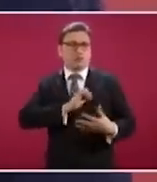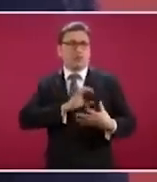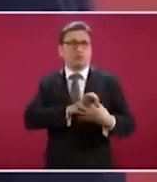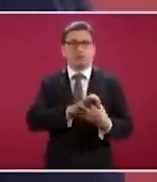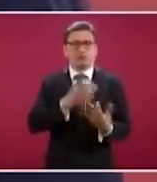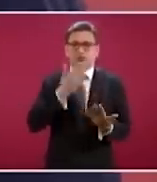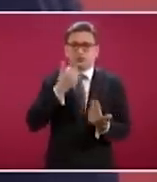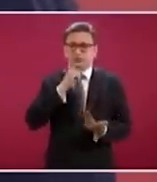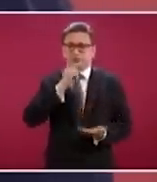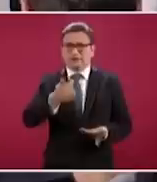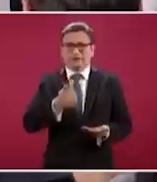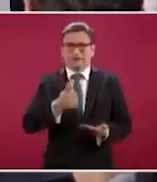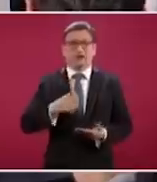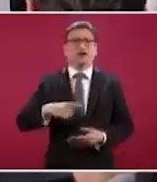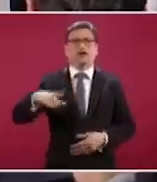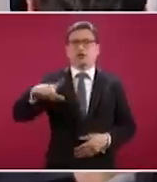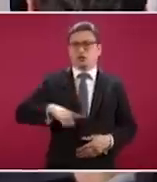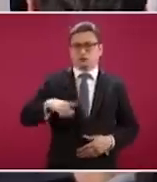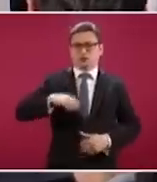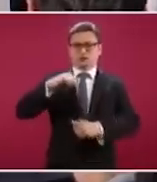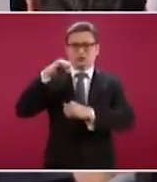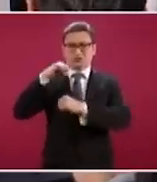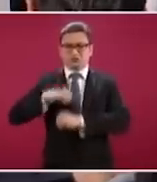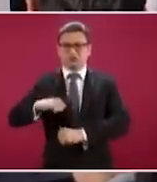entre autoridades